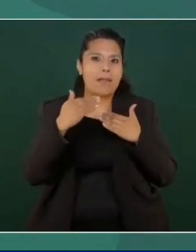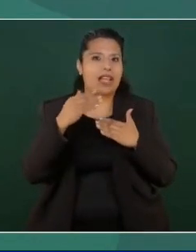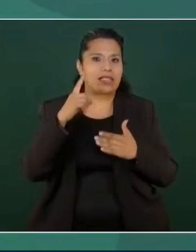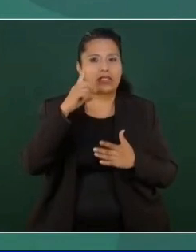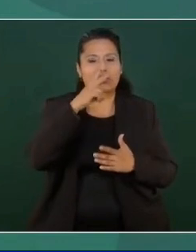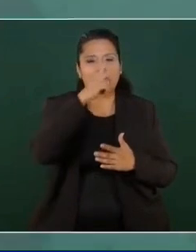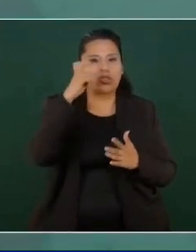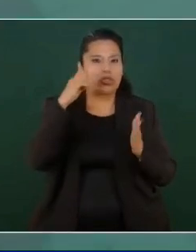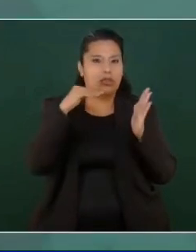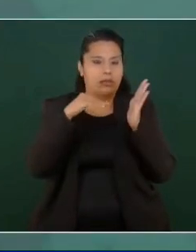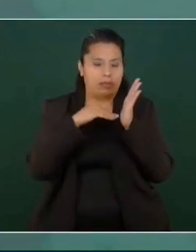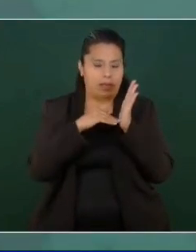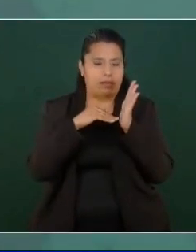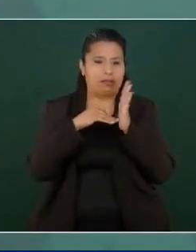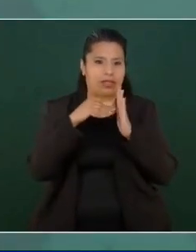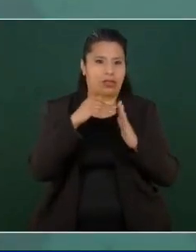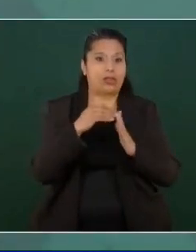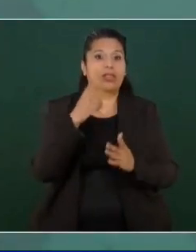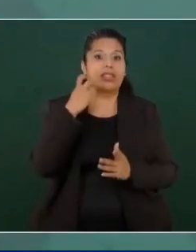Reparto de utilidades.